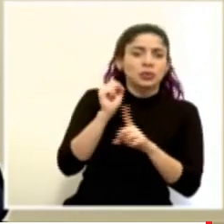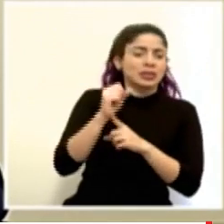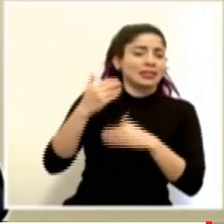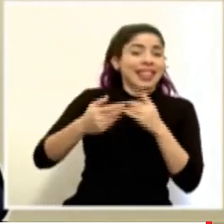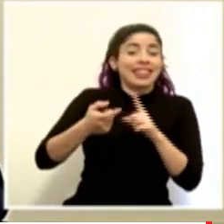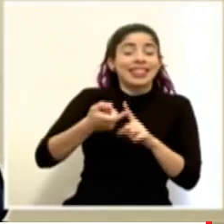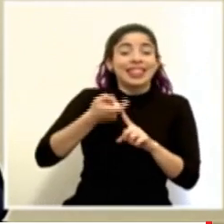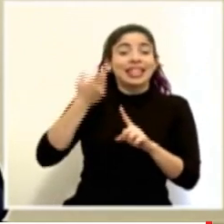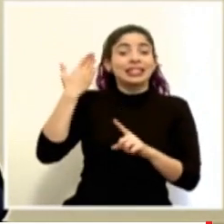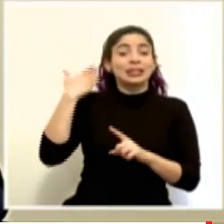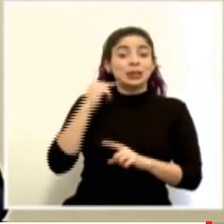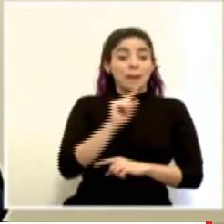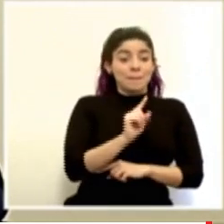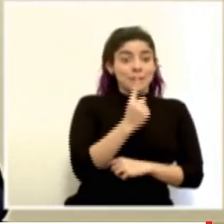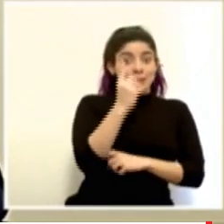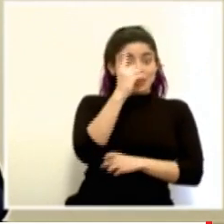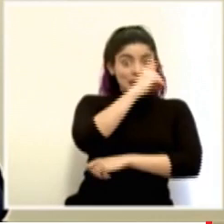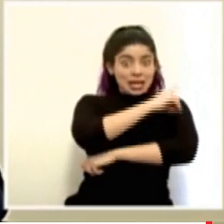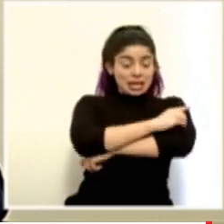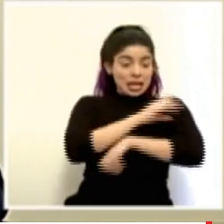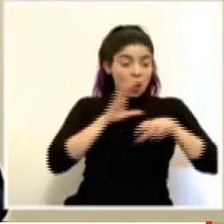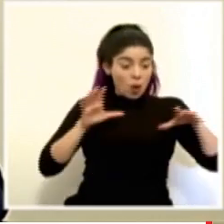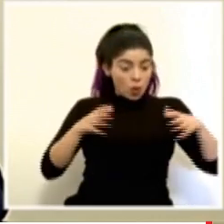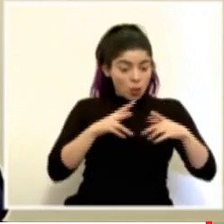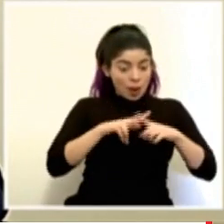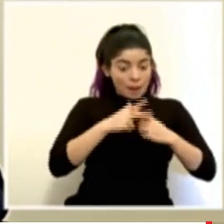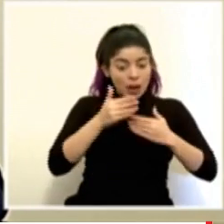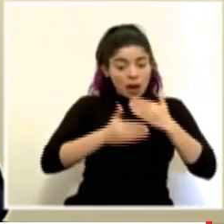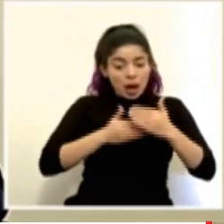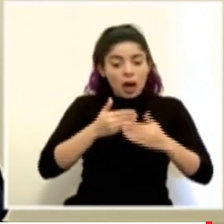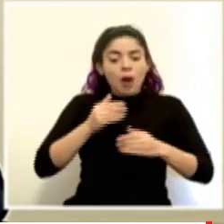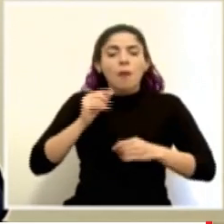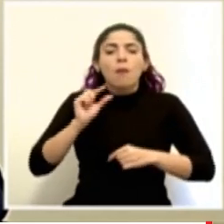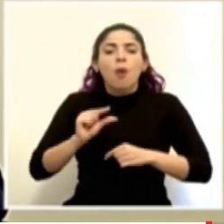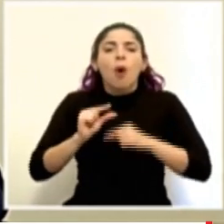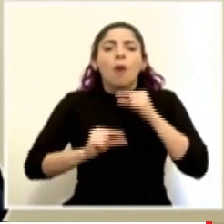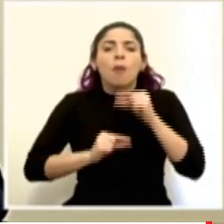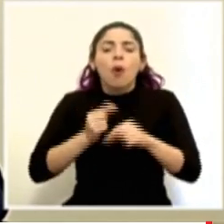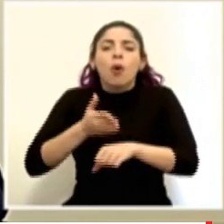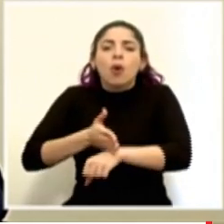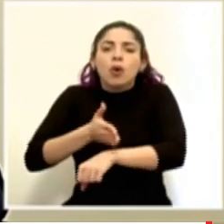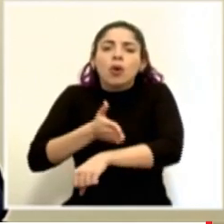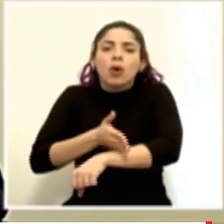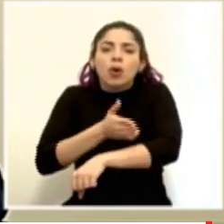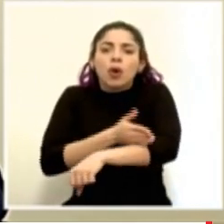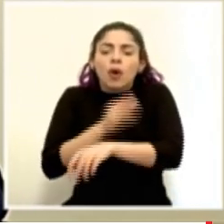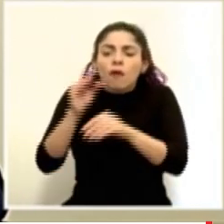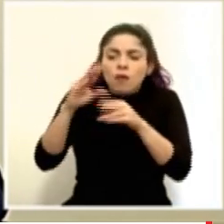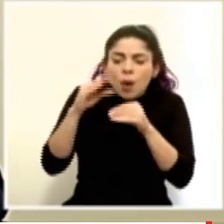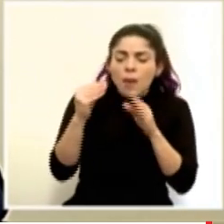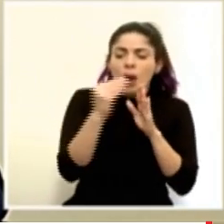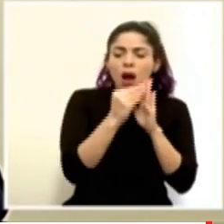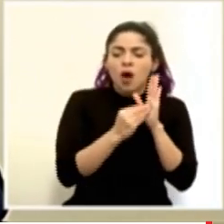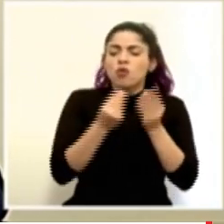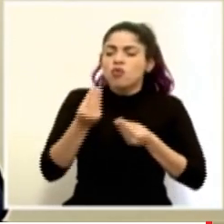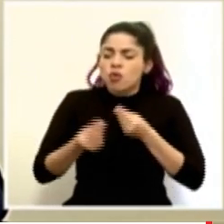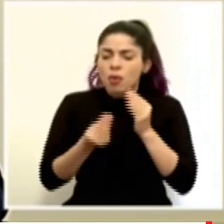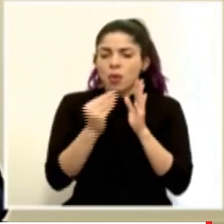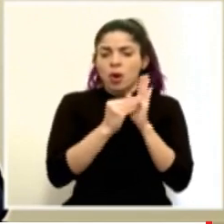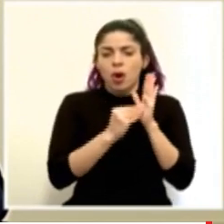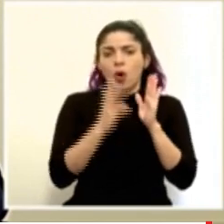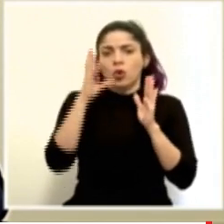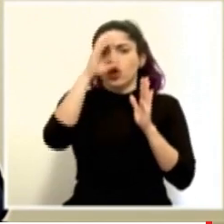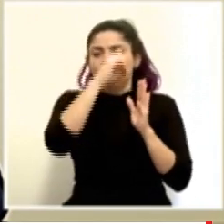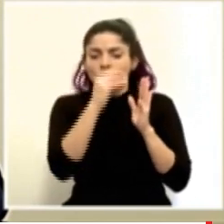desde el primer día que aquí empezamos a organizar, hemos ido construyendo y evolucionando en los parámetros y en las medidas que se toman en consideración